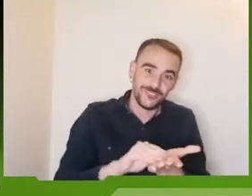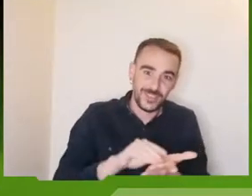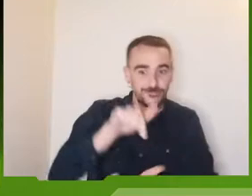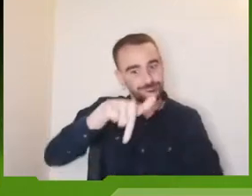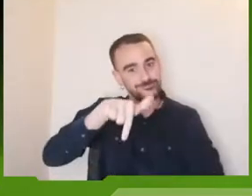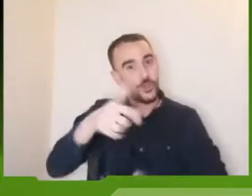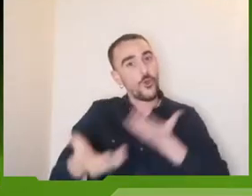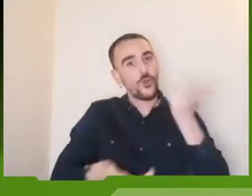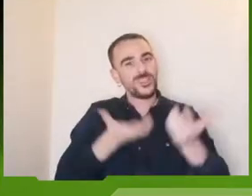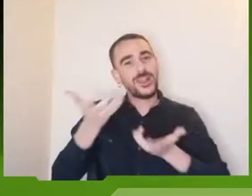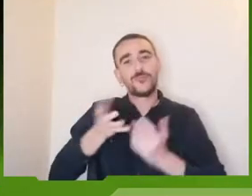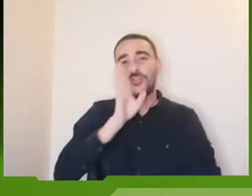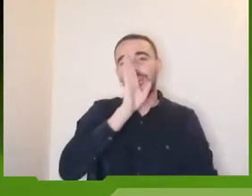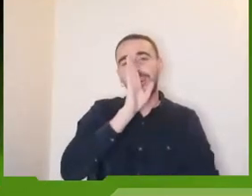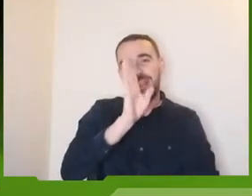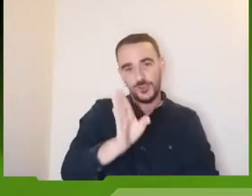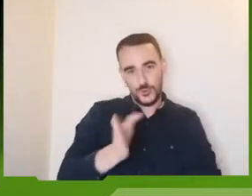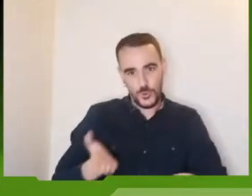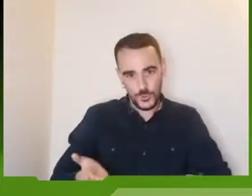directo. Yo